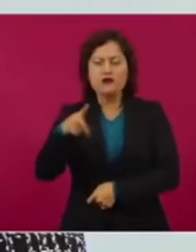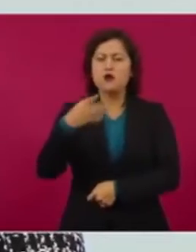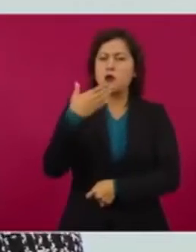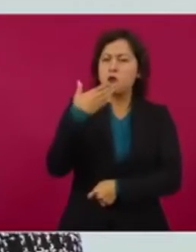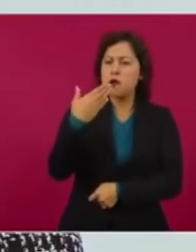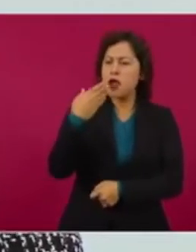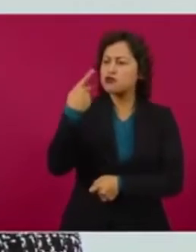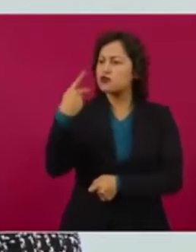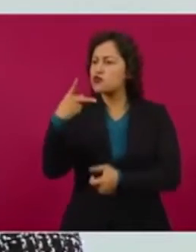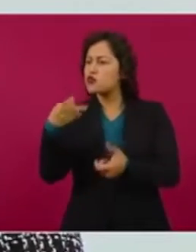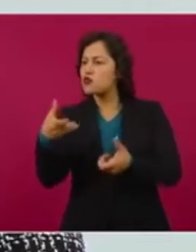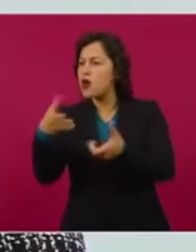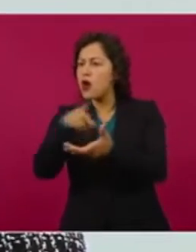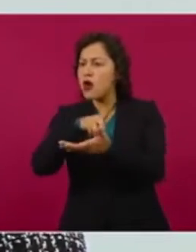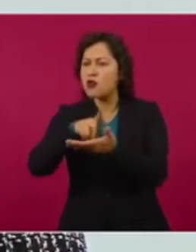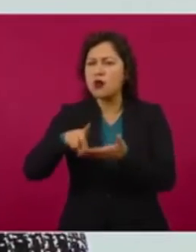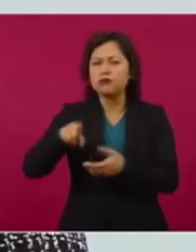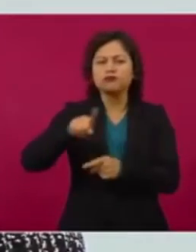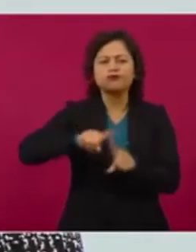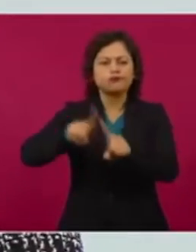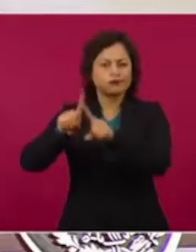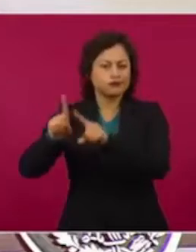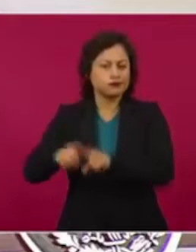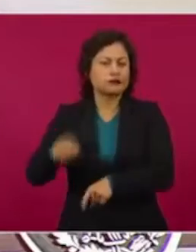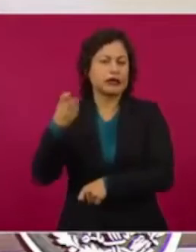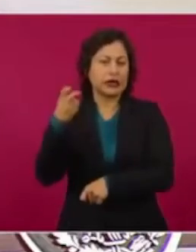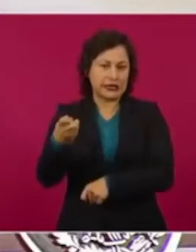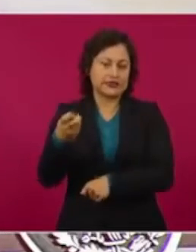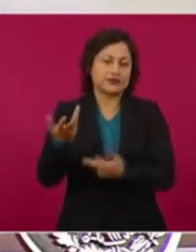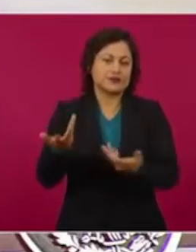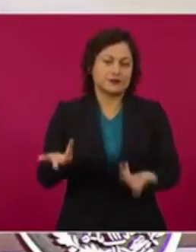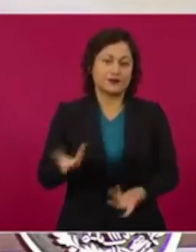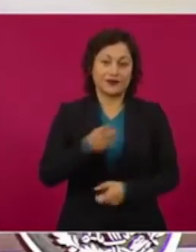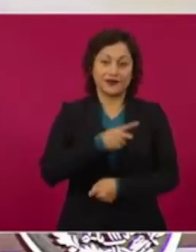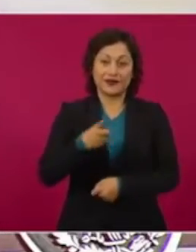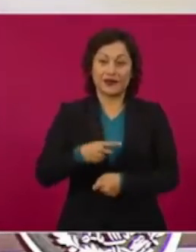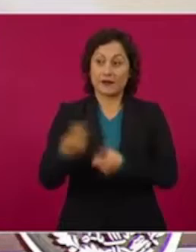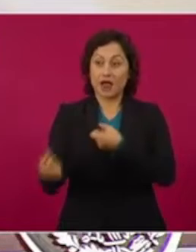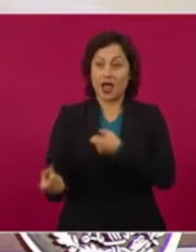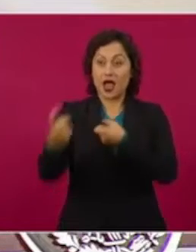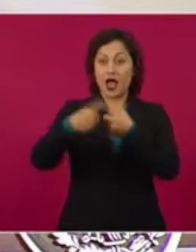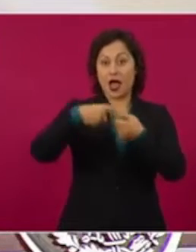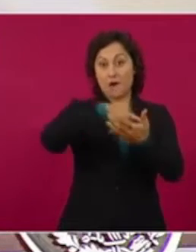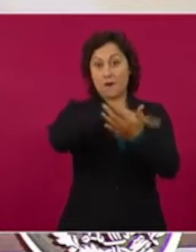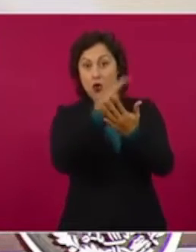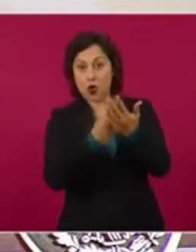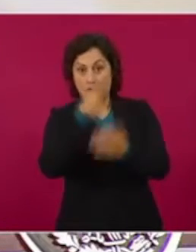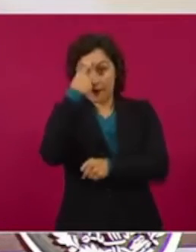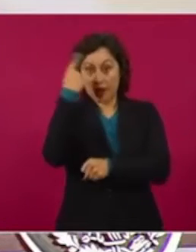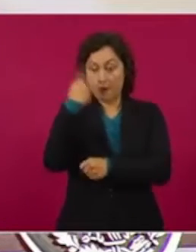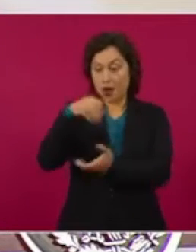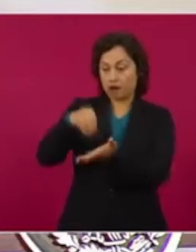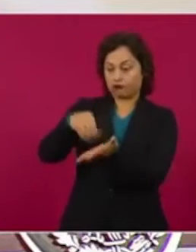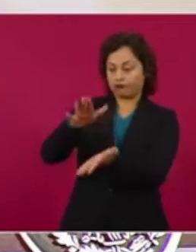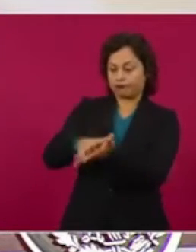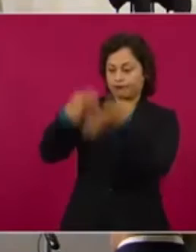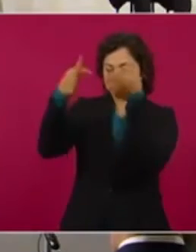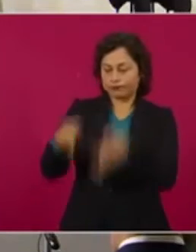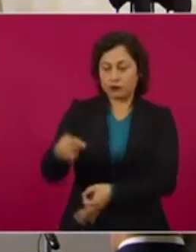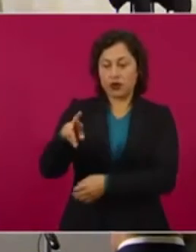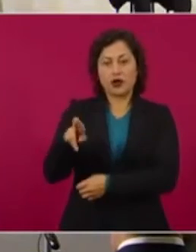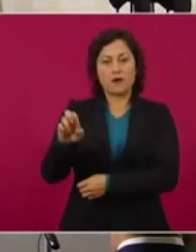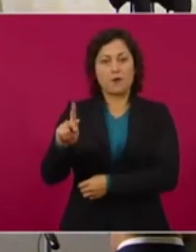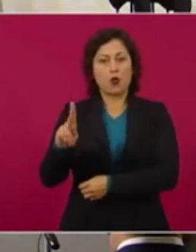vehículos regulares en el país, es decir, que estén inscritos en el REPUVE, con lo cual se da